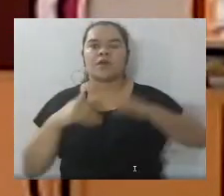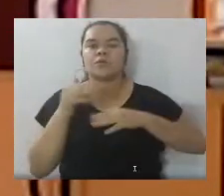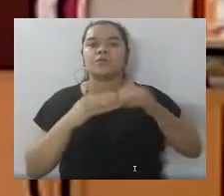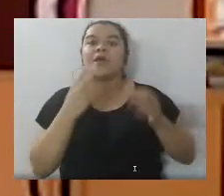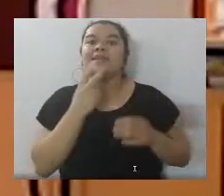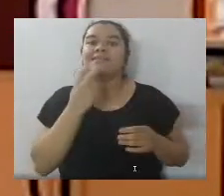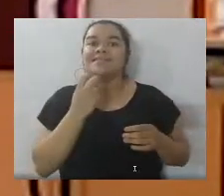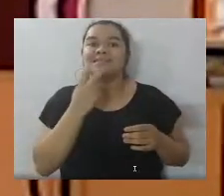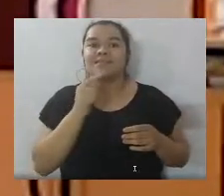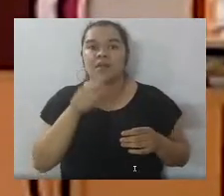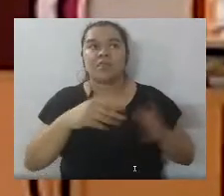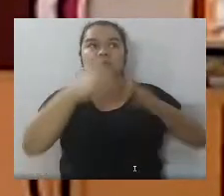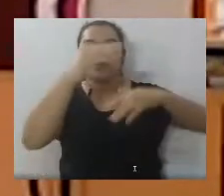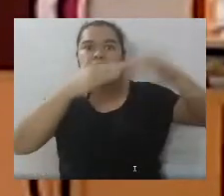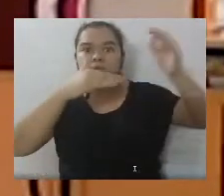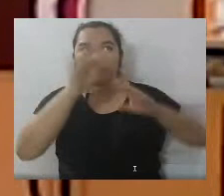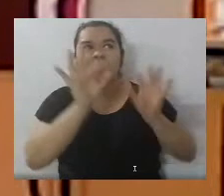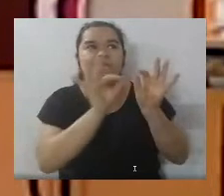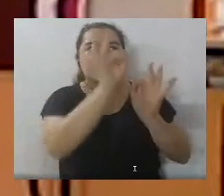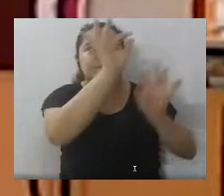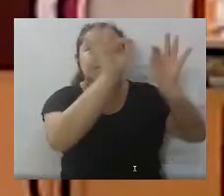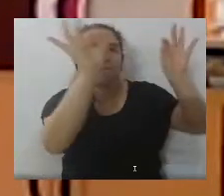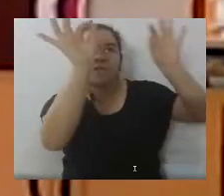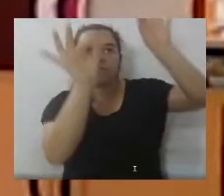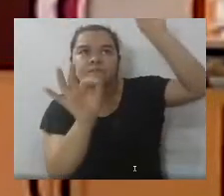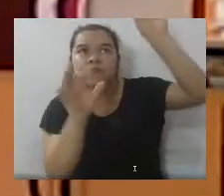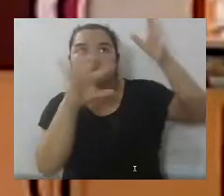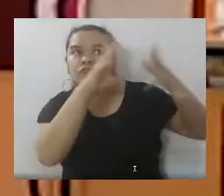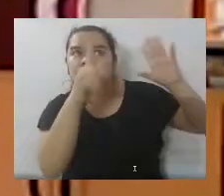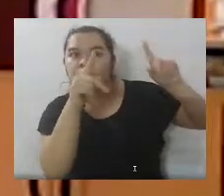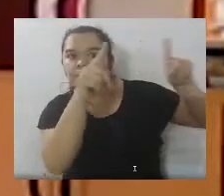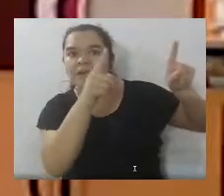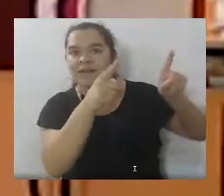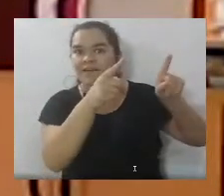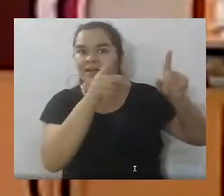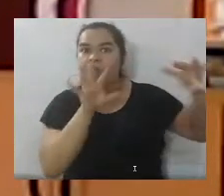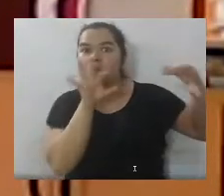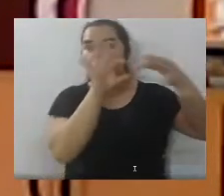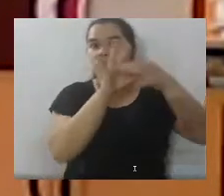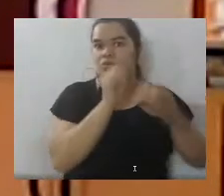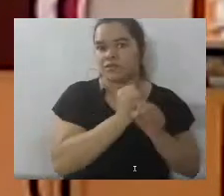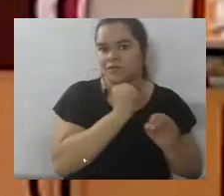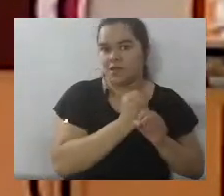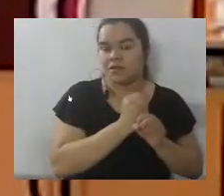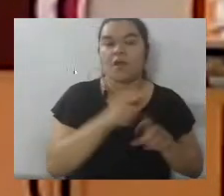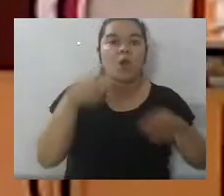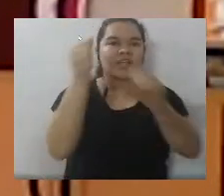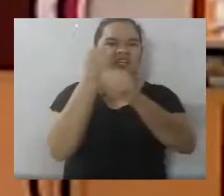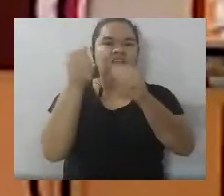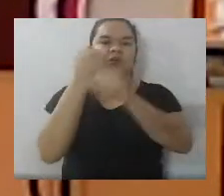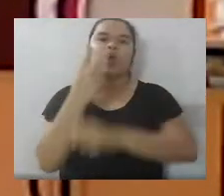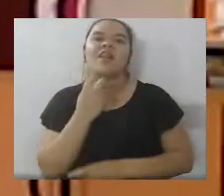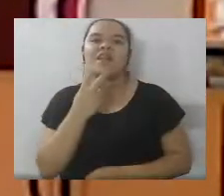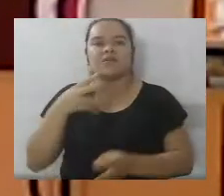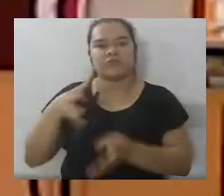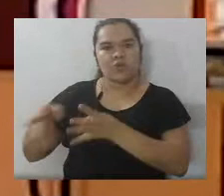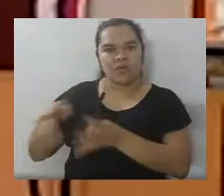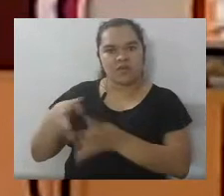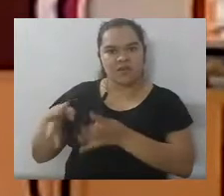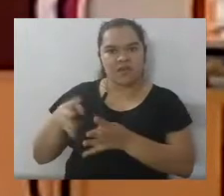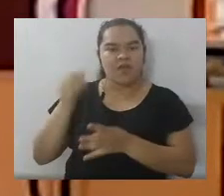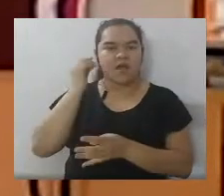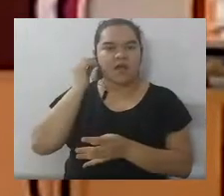requiere obras civiles que son muy particulares y muy importantes. Necesitamos interactuar con el ingeniero en electrónica, ya que